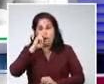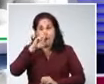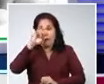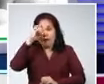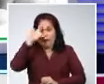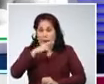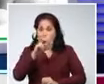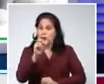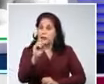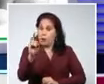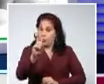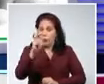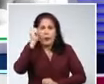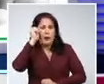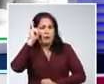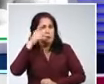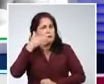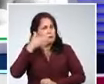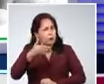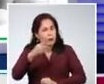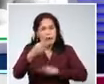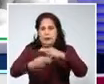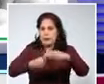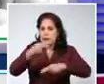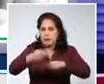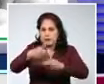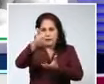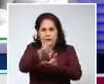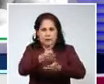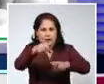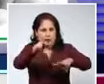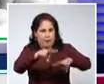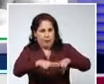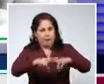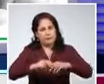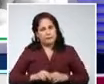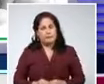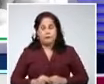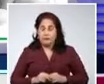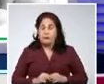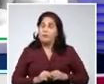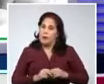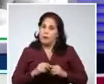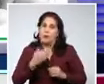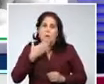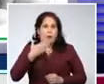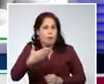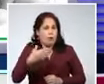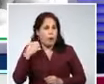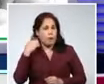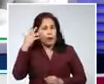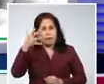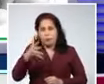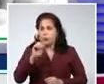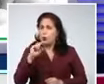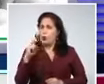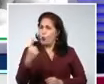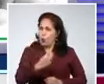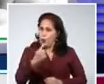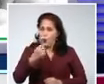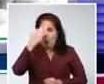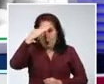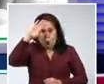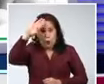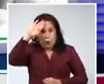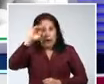una experiencia que se desarrollará en la capital del país. Muy esperanzador, por supuesto, para todos los cubanos y cubanas que ya uno de